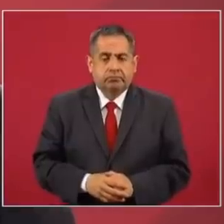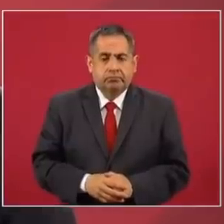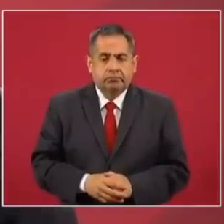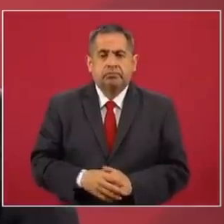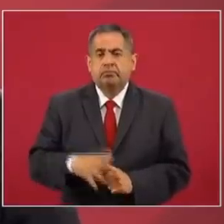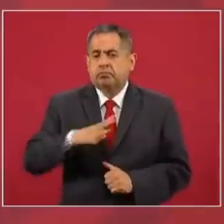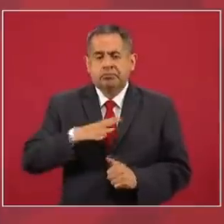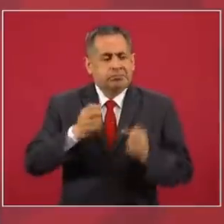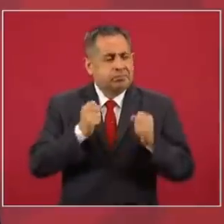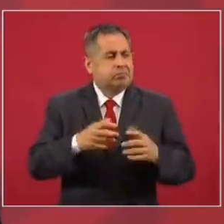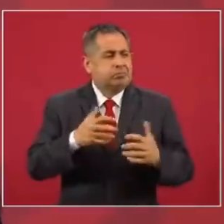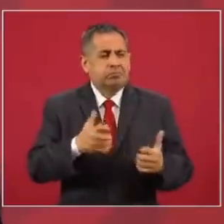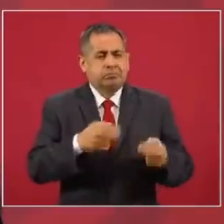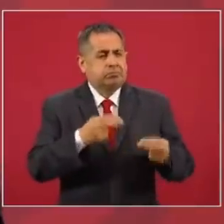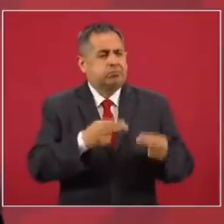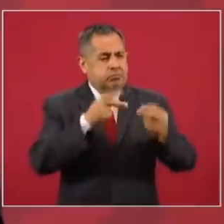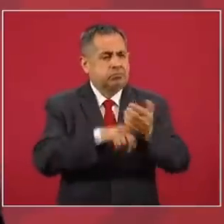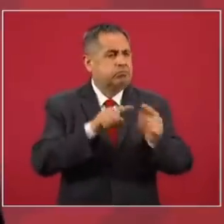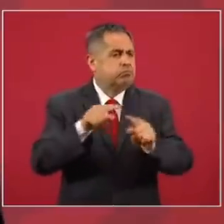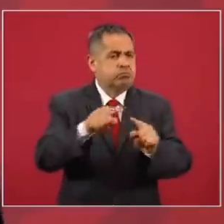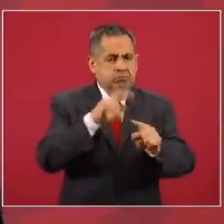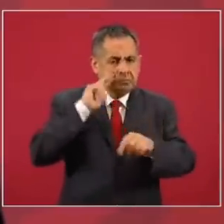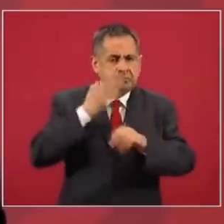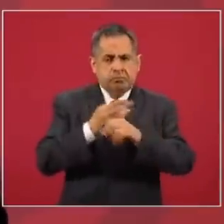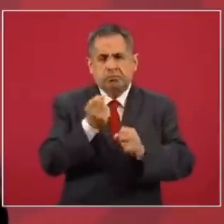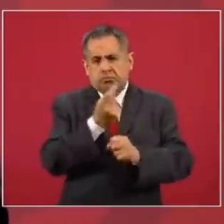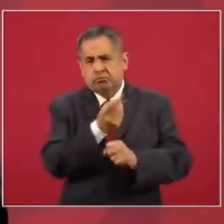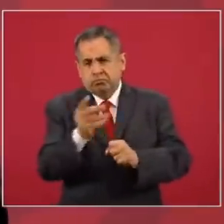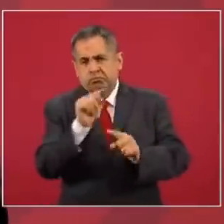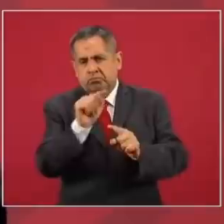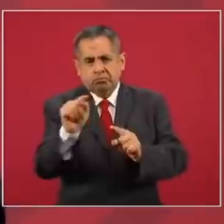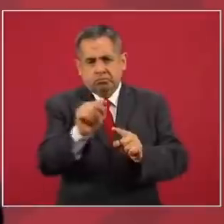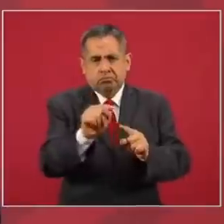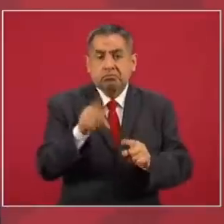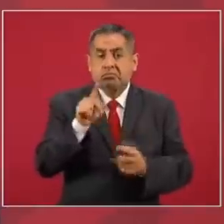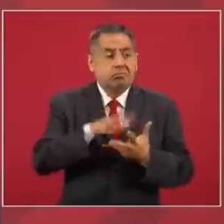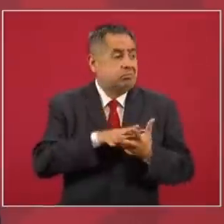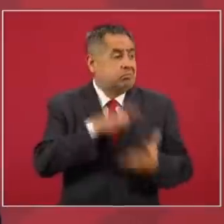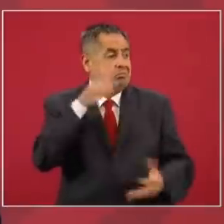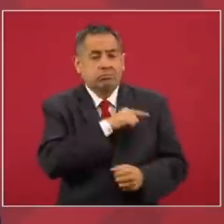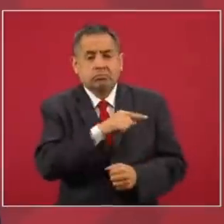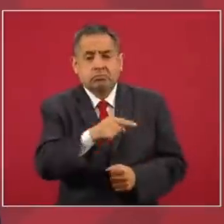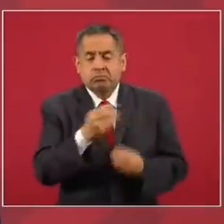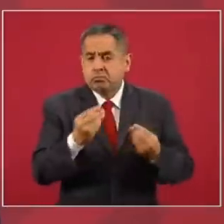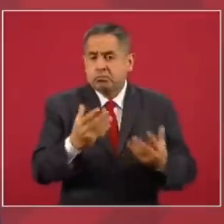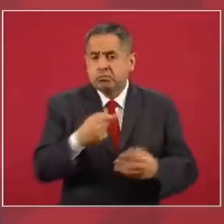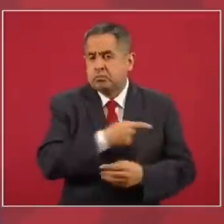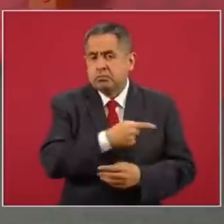Hay muchos empresarios responsables, pero hay otros,